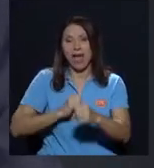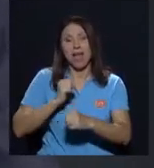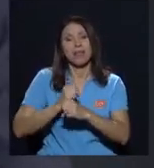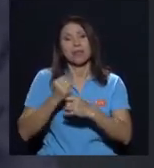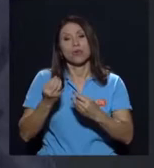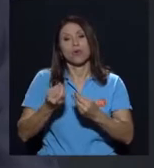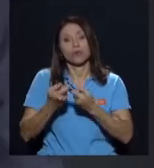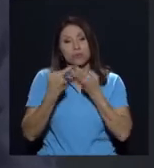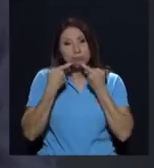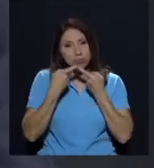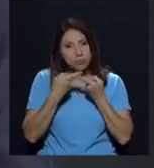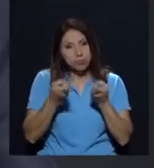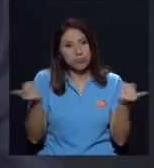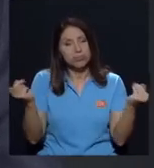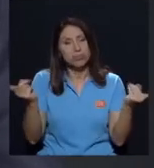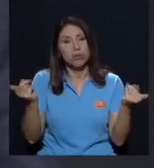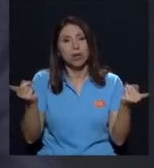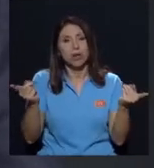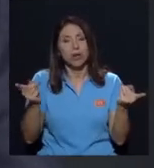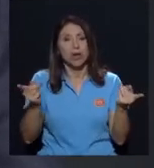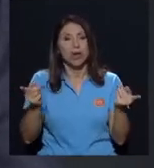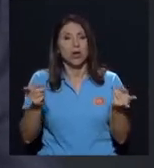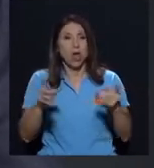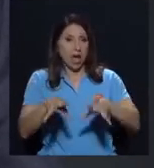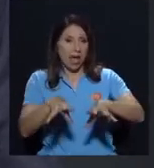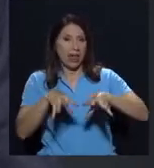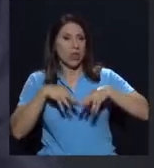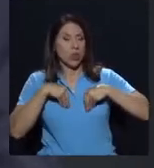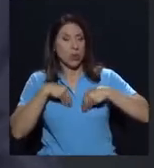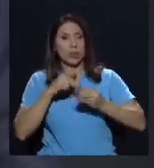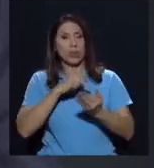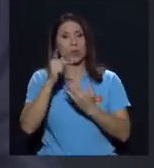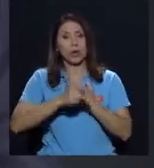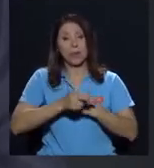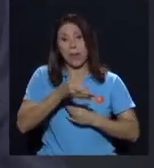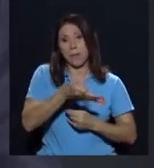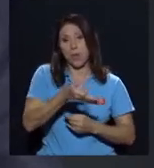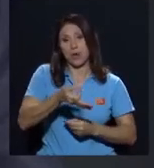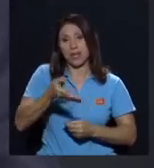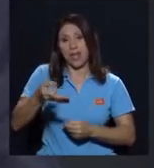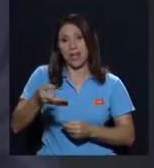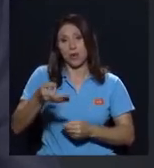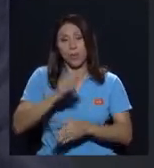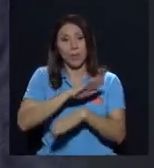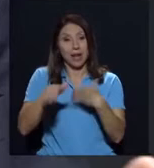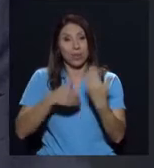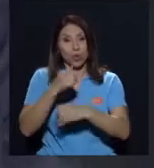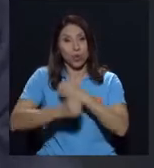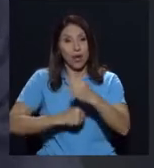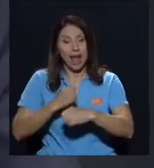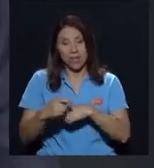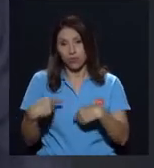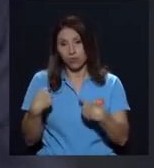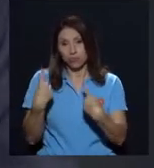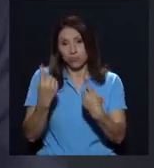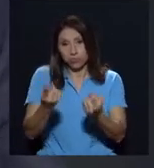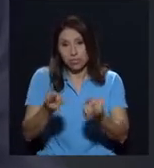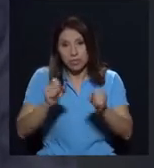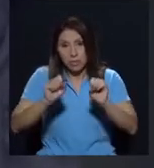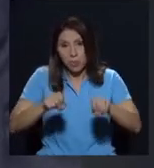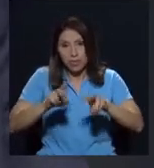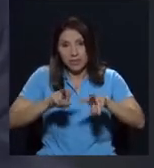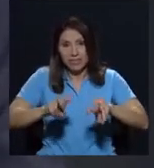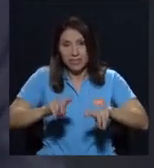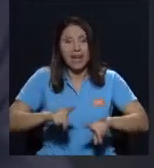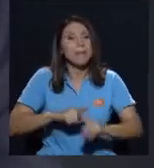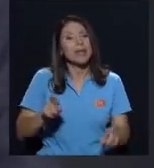o adopta un programa monetario para todo el año que se puede revisar en el transcurso del año no pero que el dinero es muy